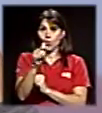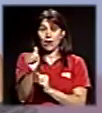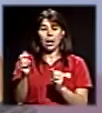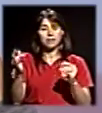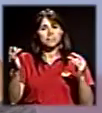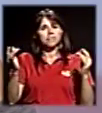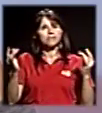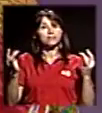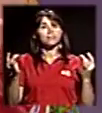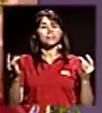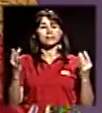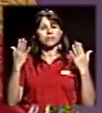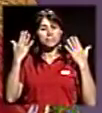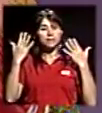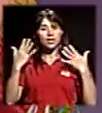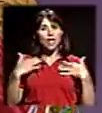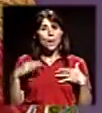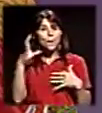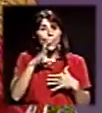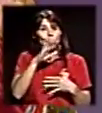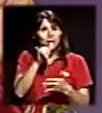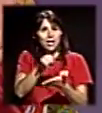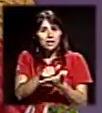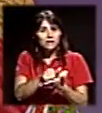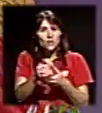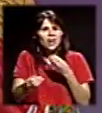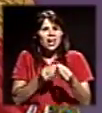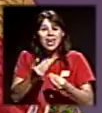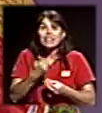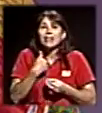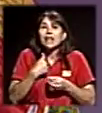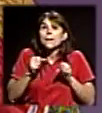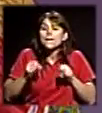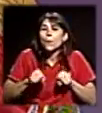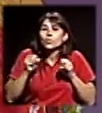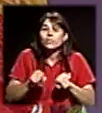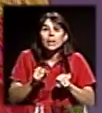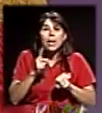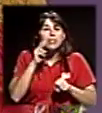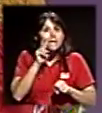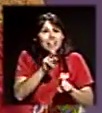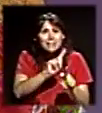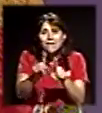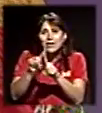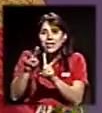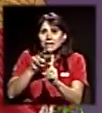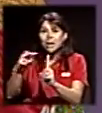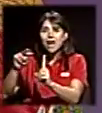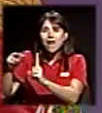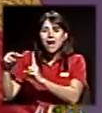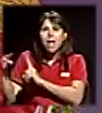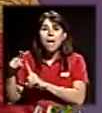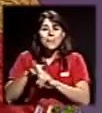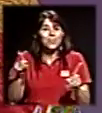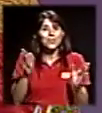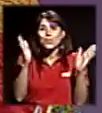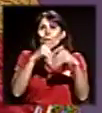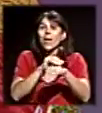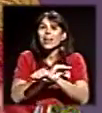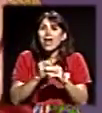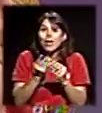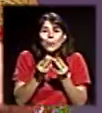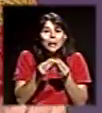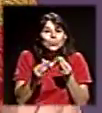buscamos tener esa expansión esa apertura esa capacidad de asomarnos de tantas formas sin que necesariamente tenga que haber una